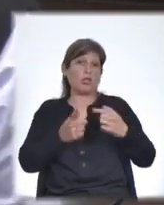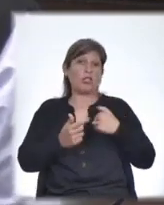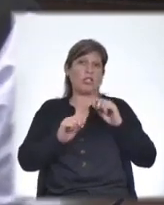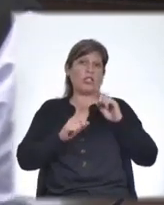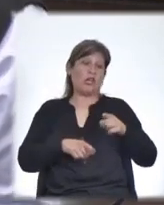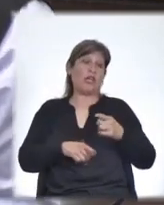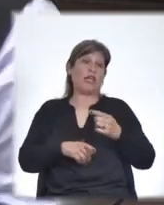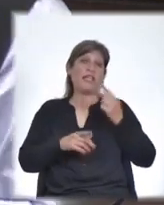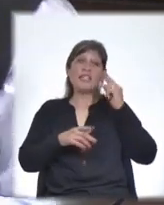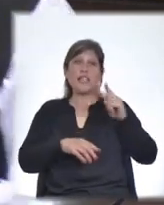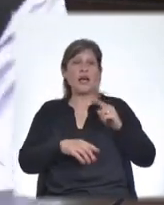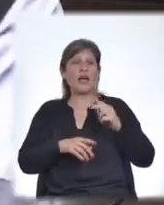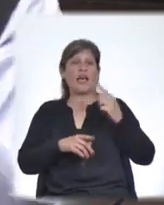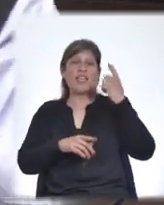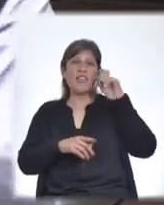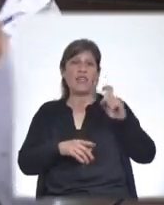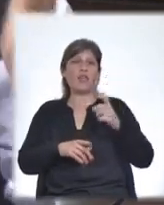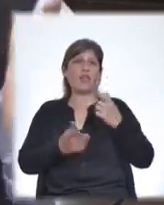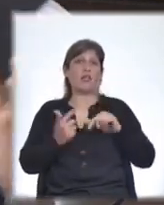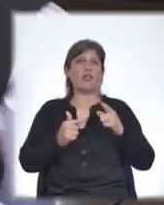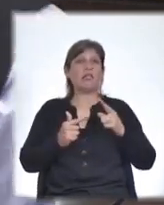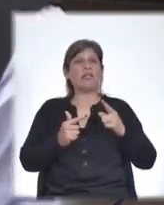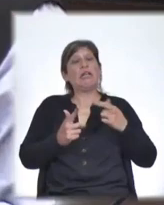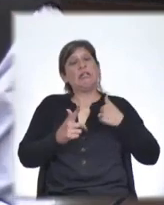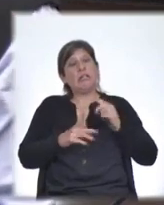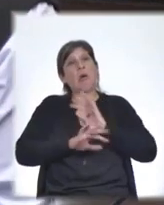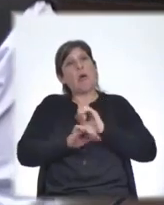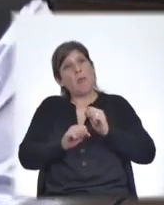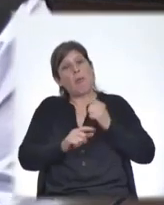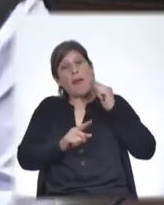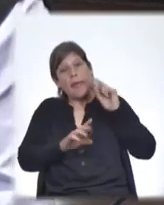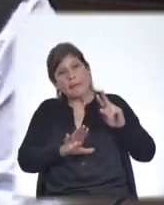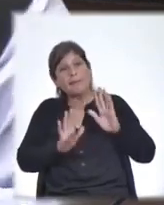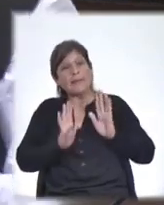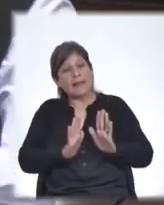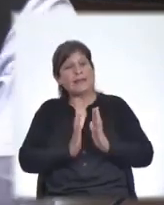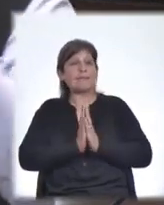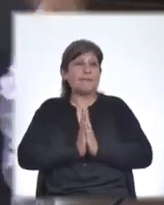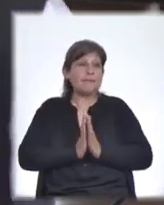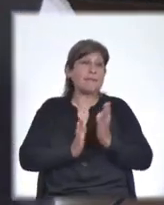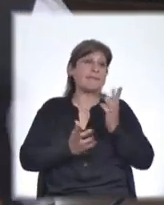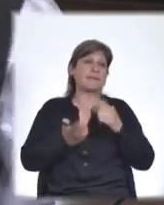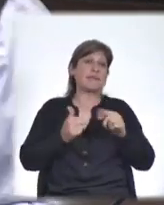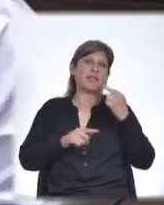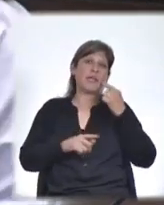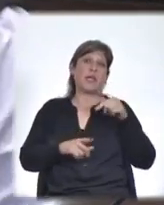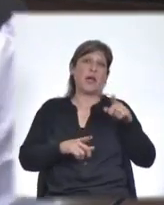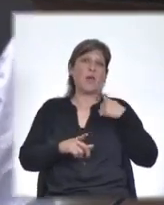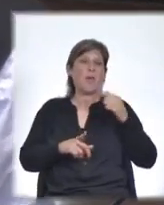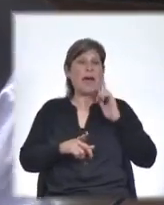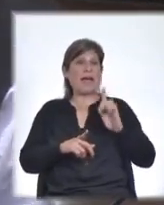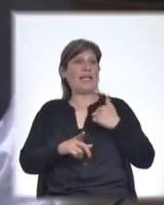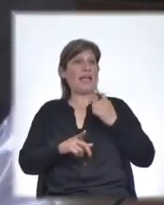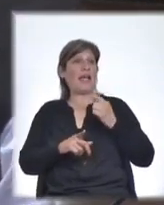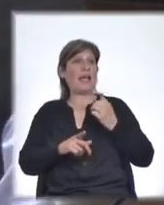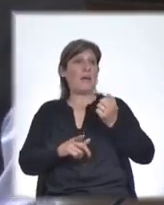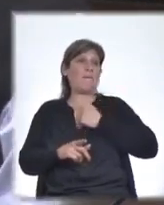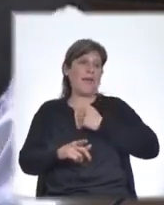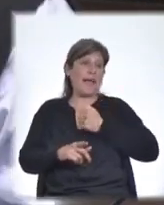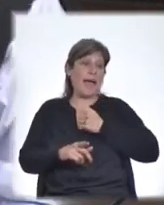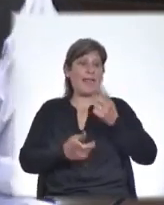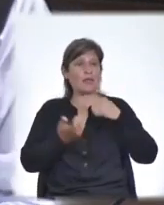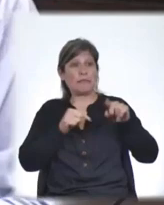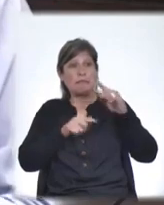estas visiones ideológicas, tiene un corazón piadoso, en definitiva, como para tratar de inductar sus pecados capitales como la codicia y el